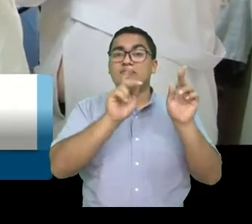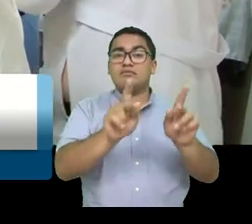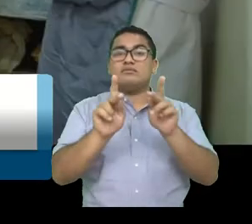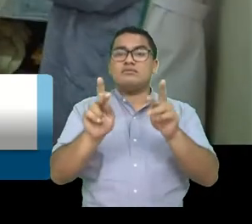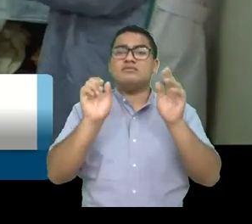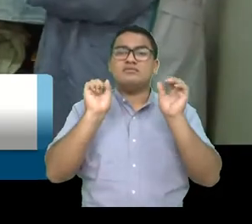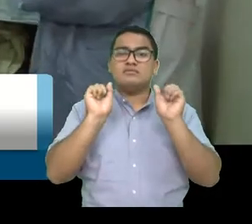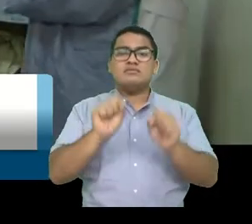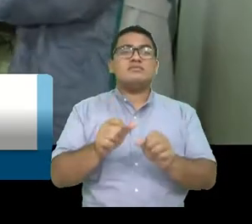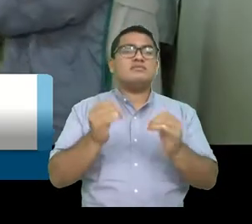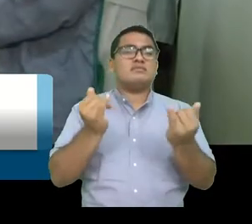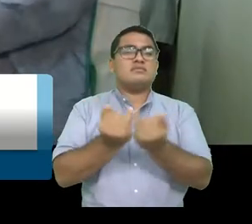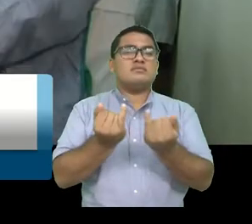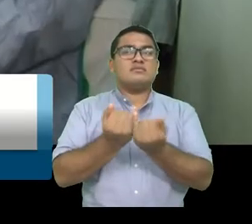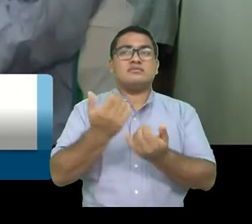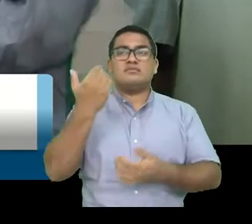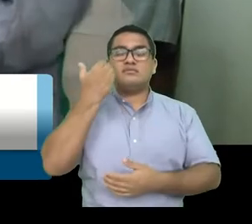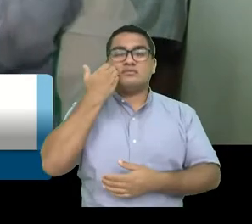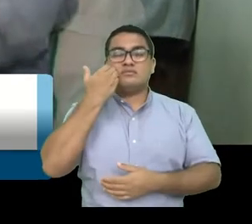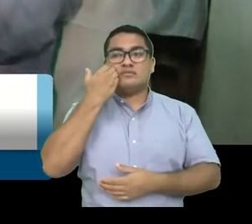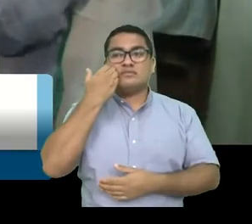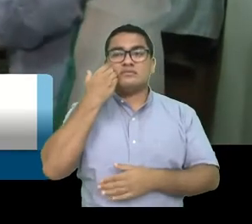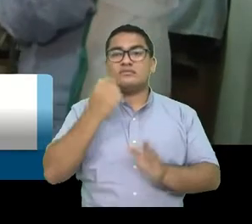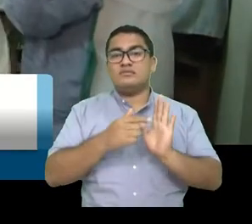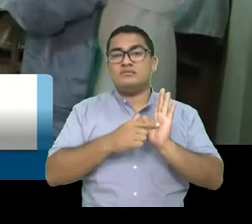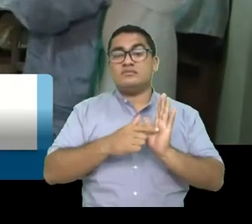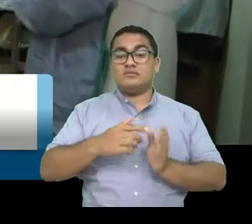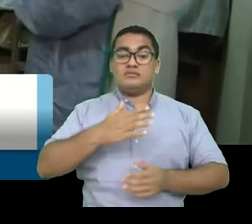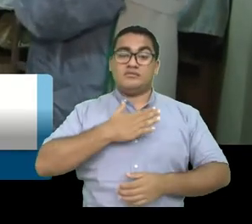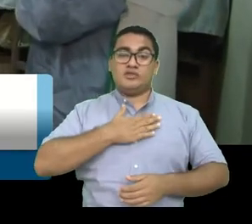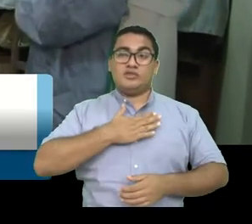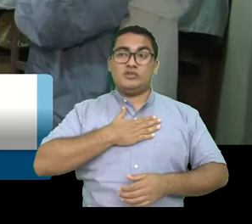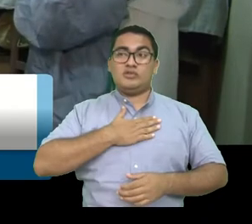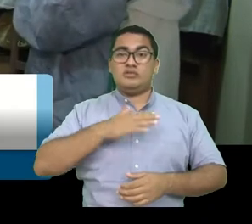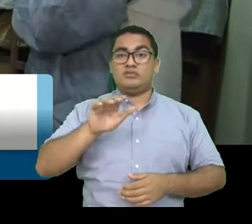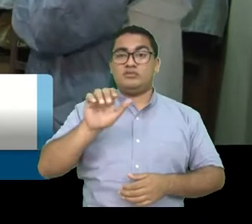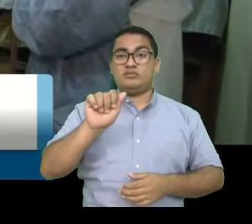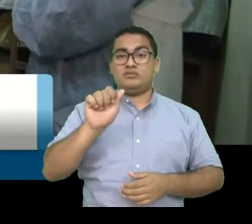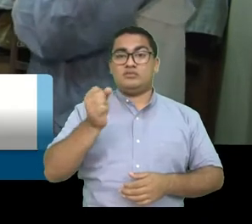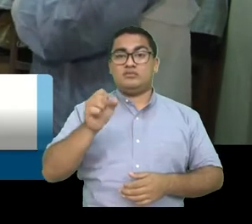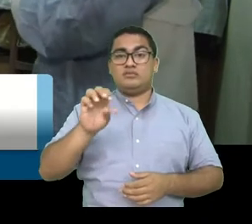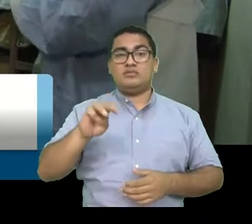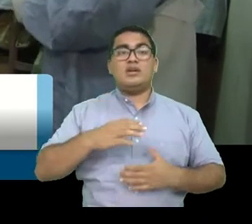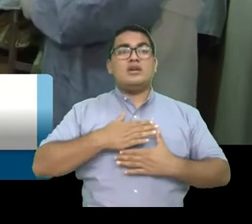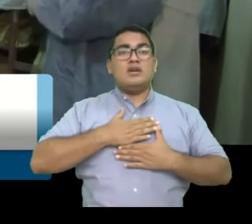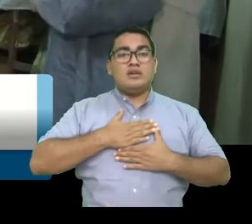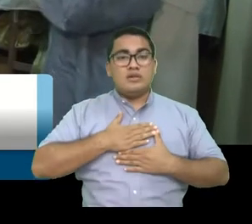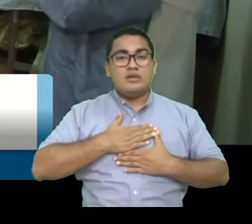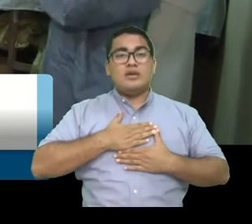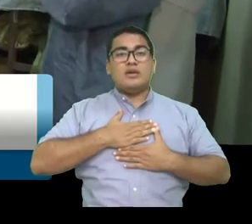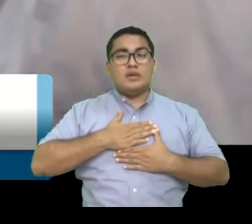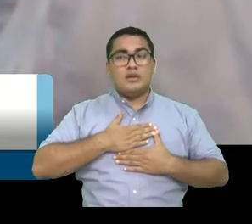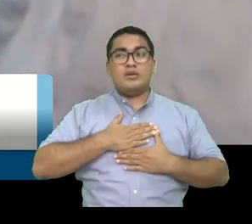una enfermedad, por ejemplo, a ver, yo padezco del asma. Sí. Entonces yo padezco de